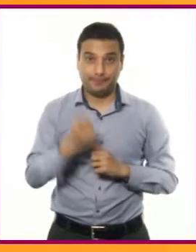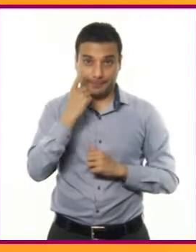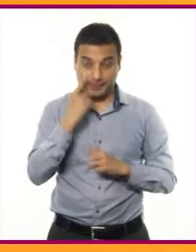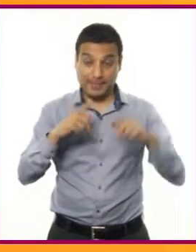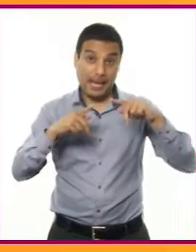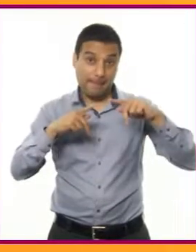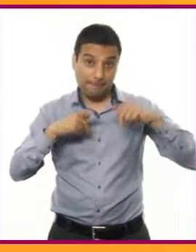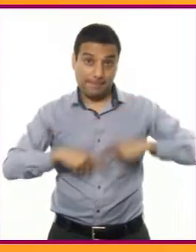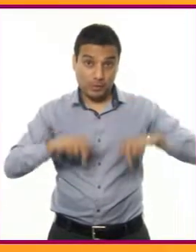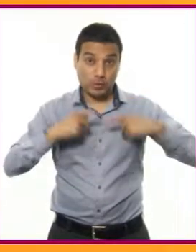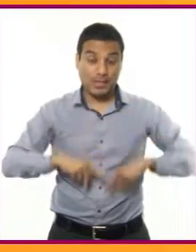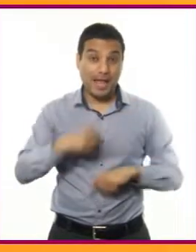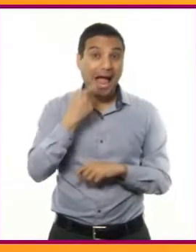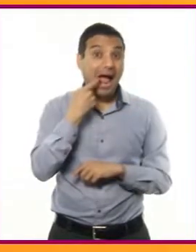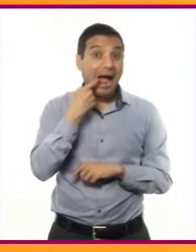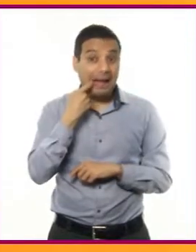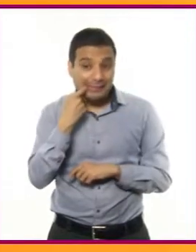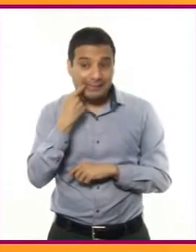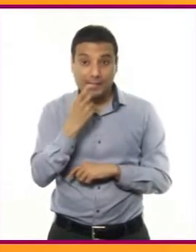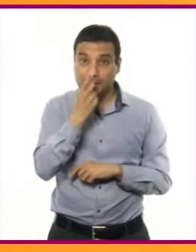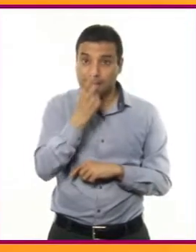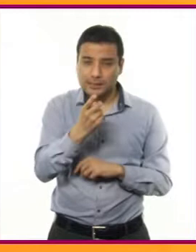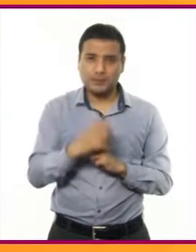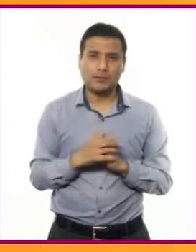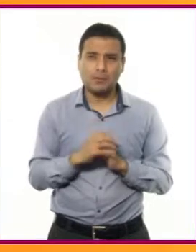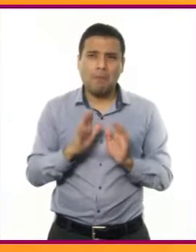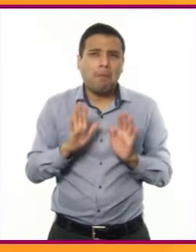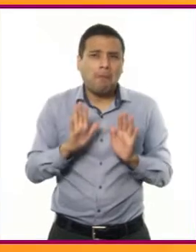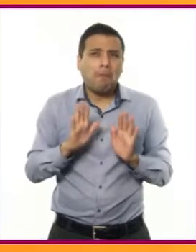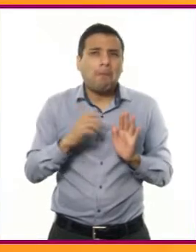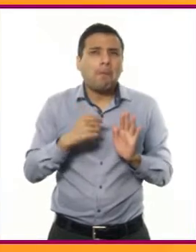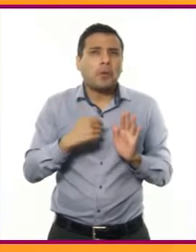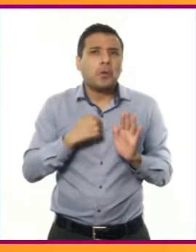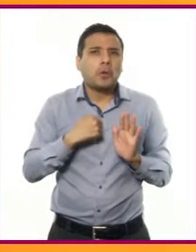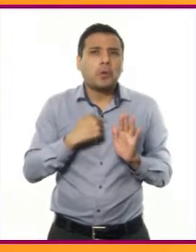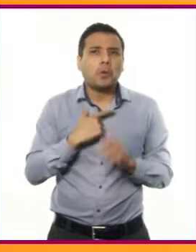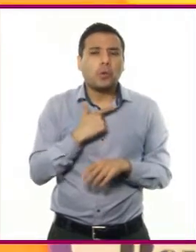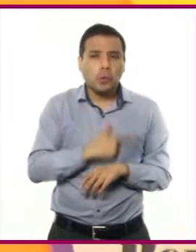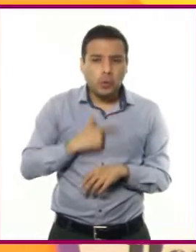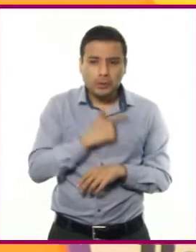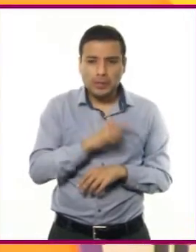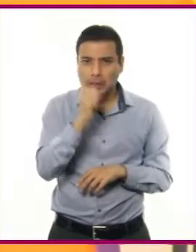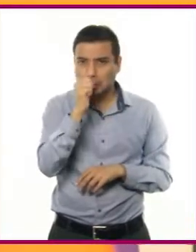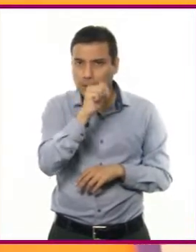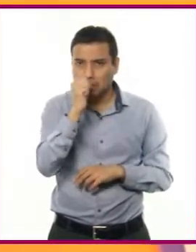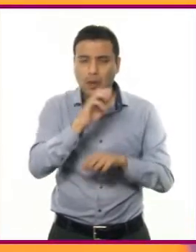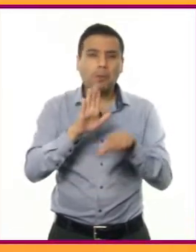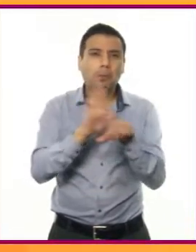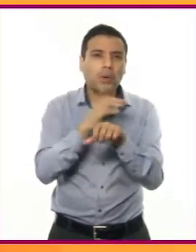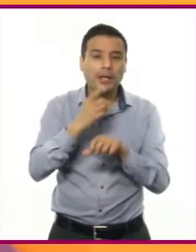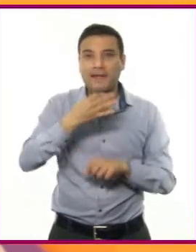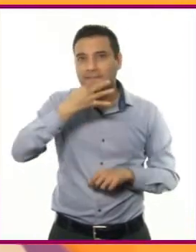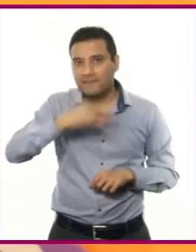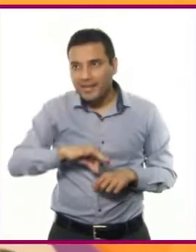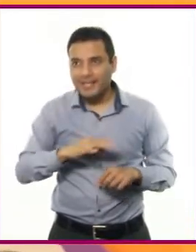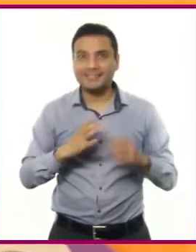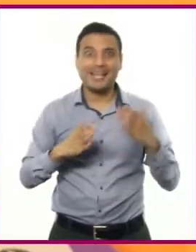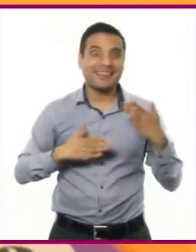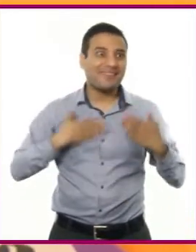persona adicta nos podrá decir que la utiliza para poder aguantar varios días de fiesta, divertirse,